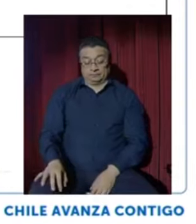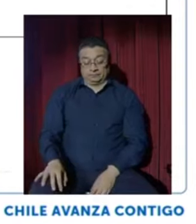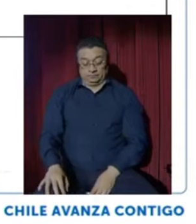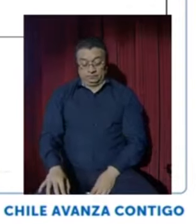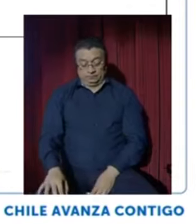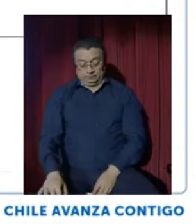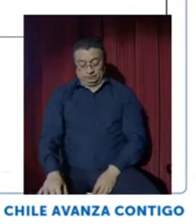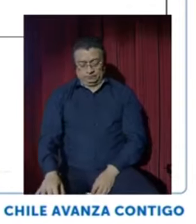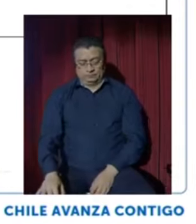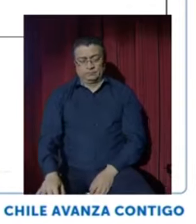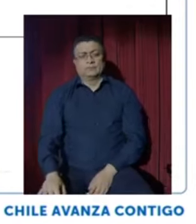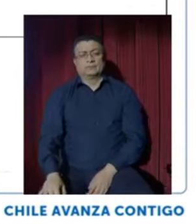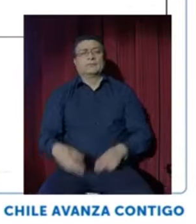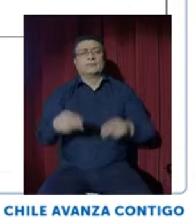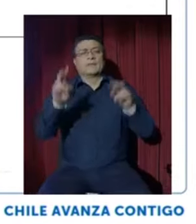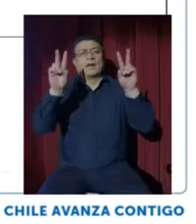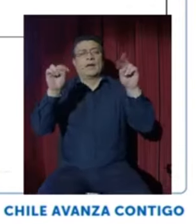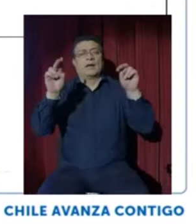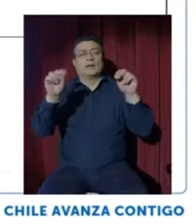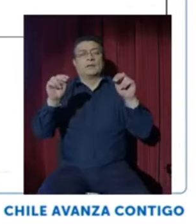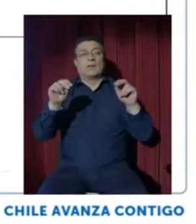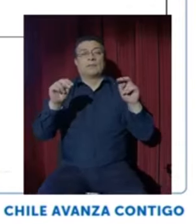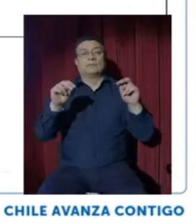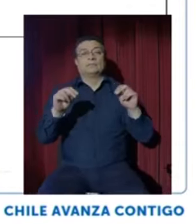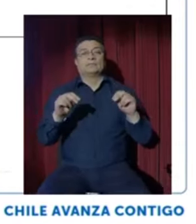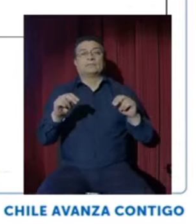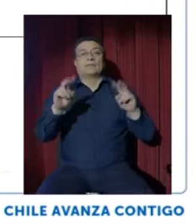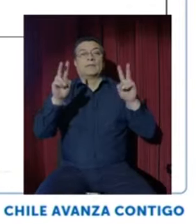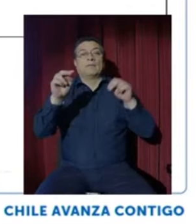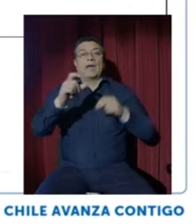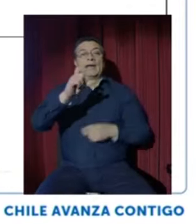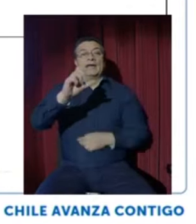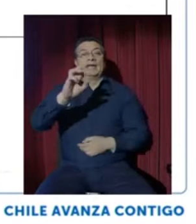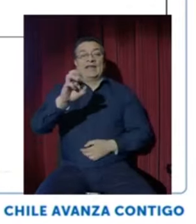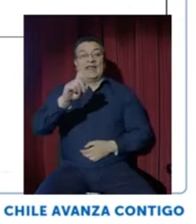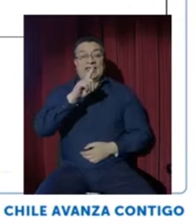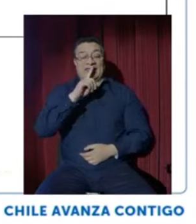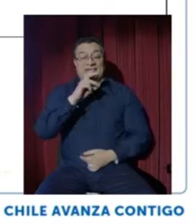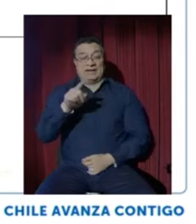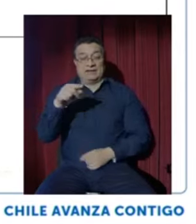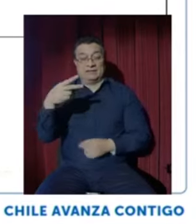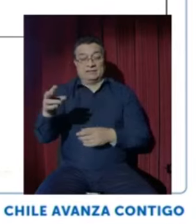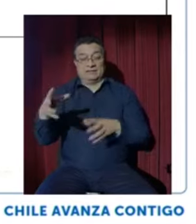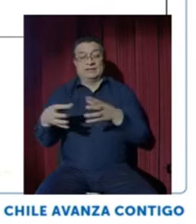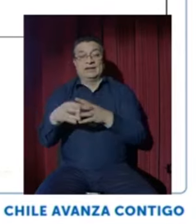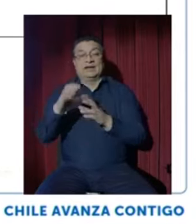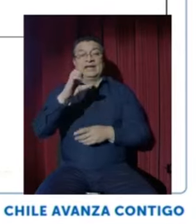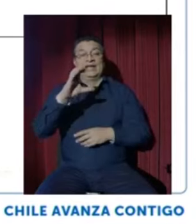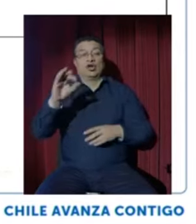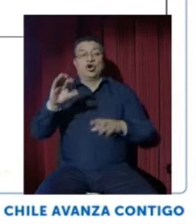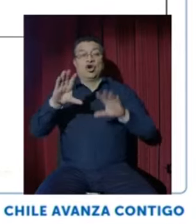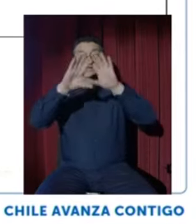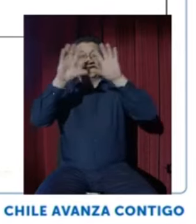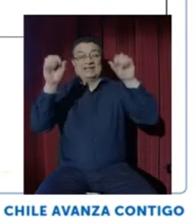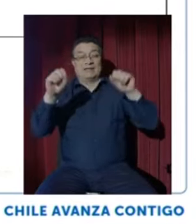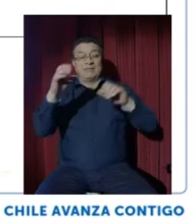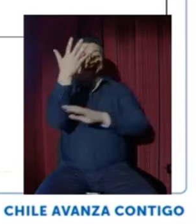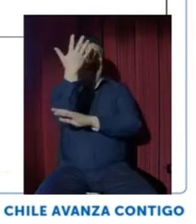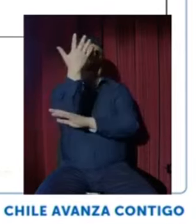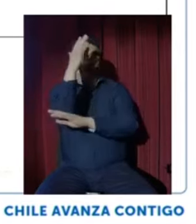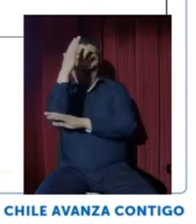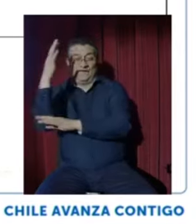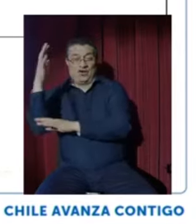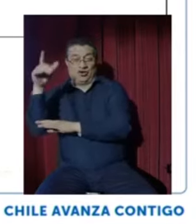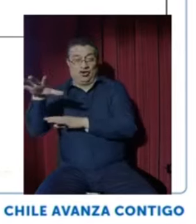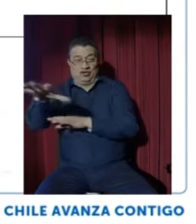Puma respecto al al en la gerencia de ecosistemas boscosos y zofío